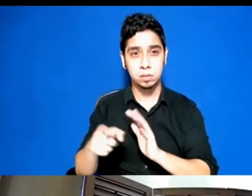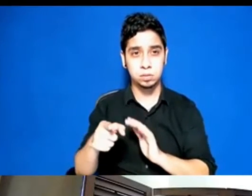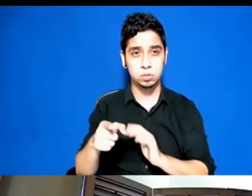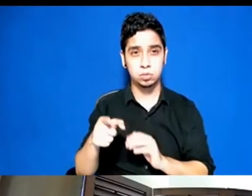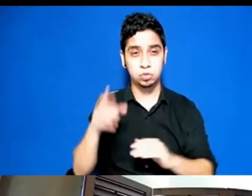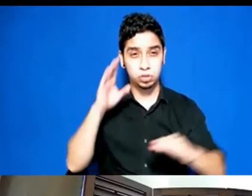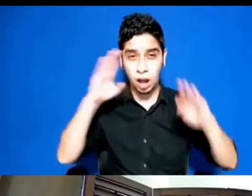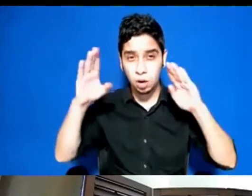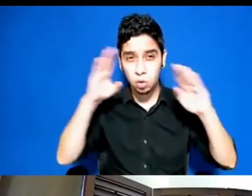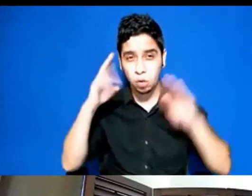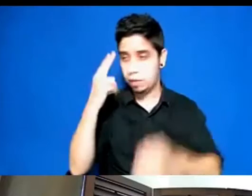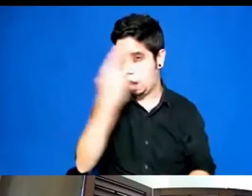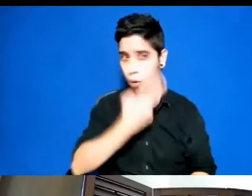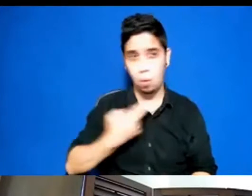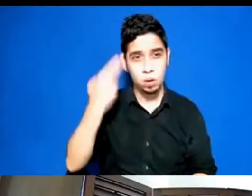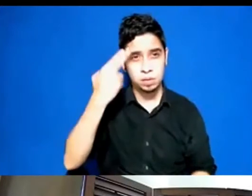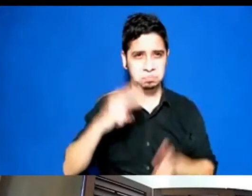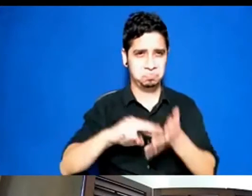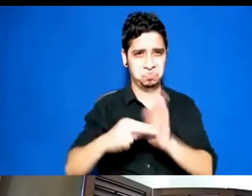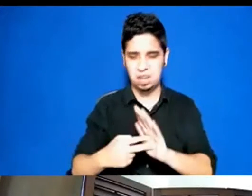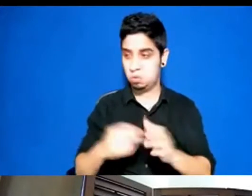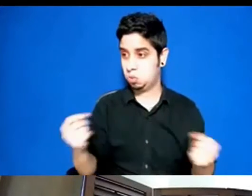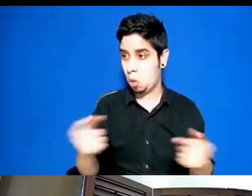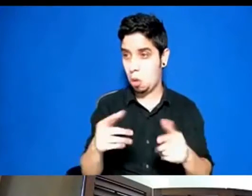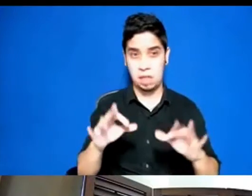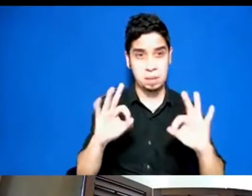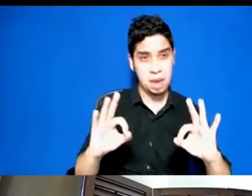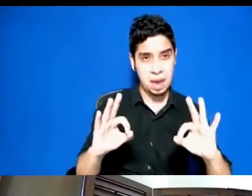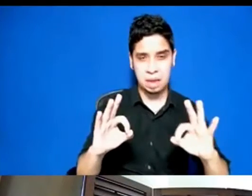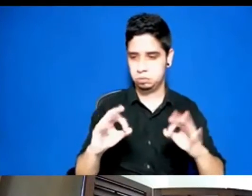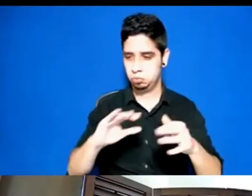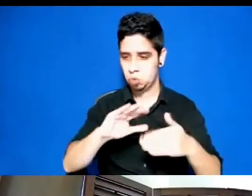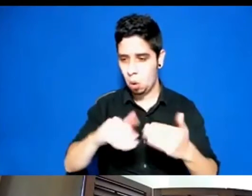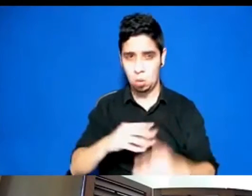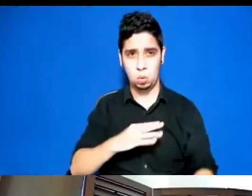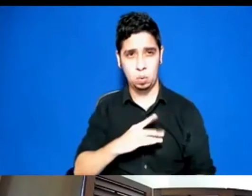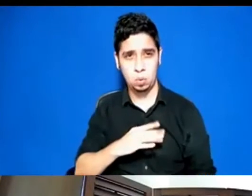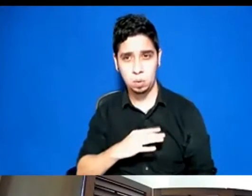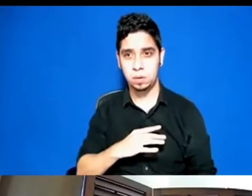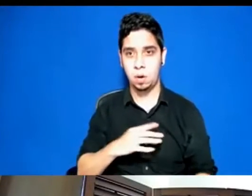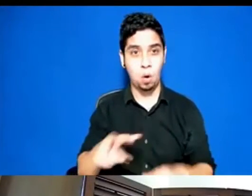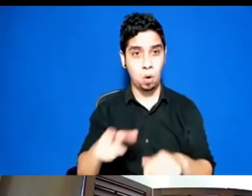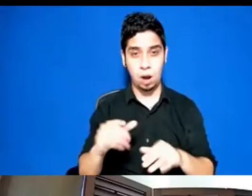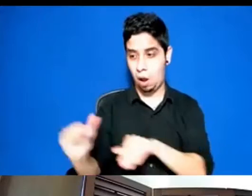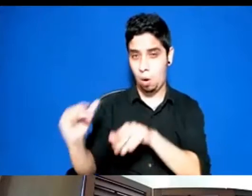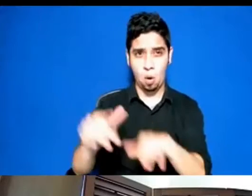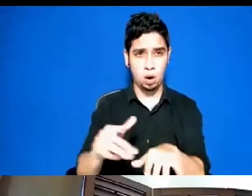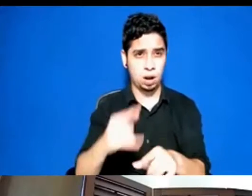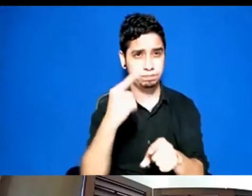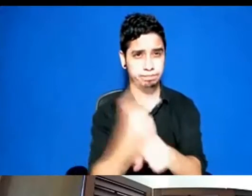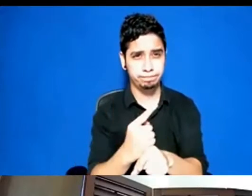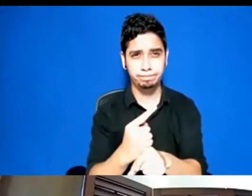hawaiano para Everything School, todo está bien, soy amante pues de la sola, el